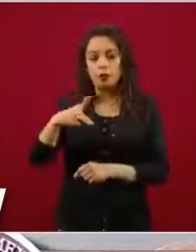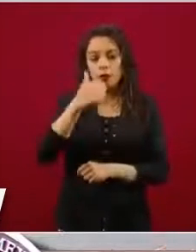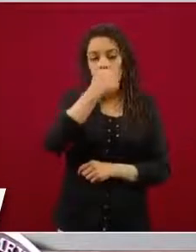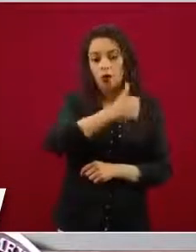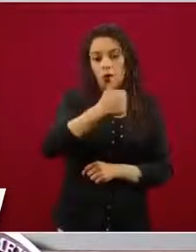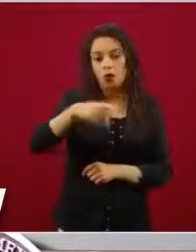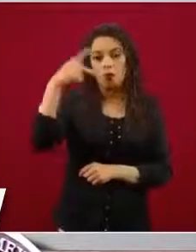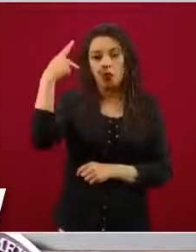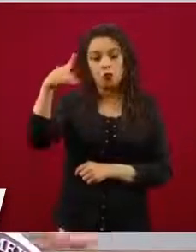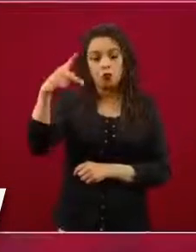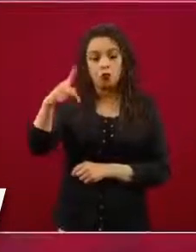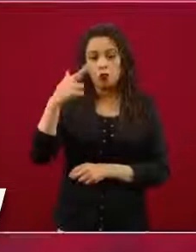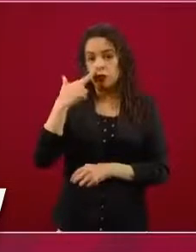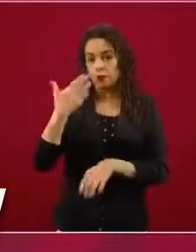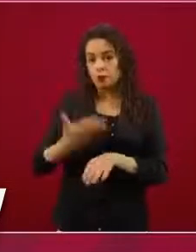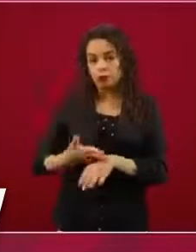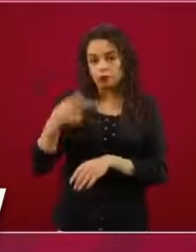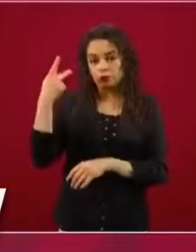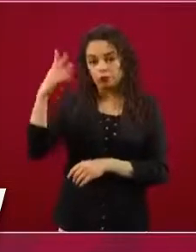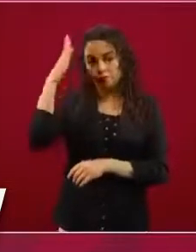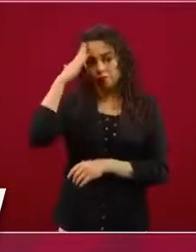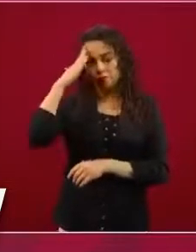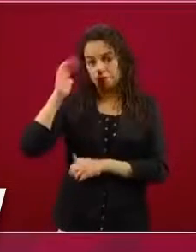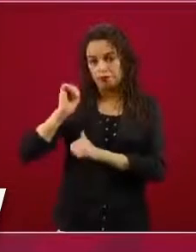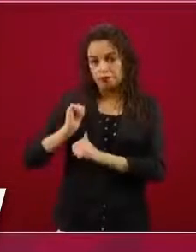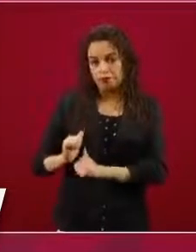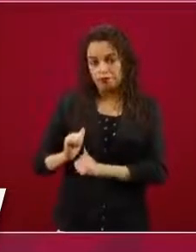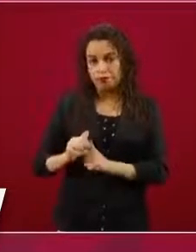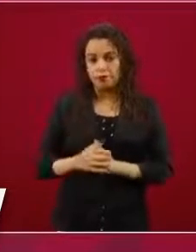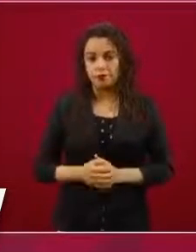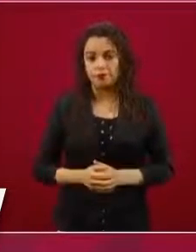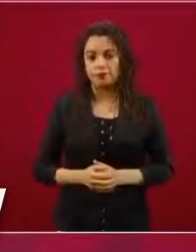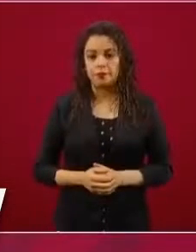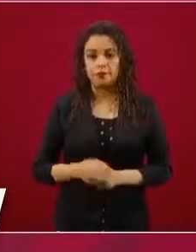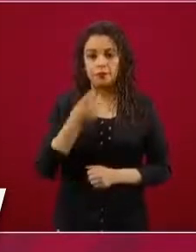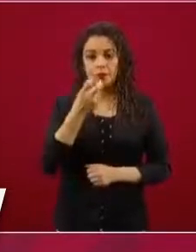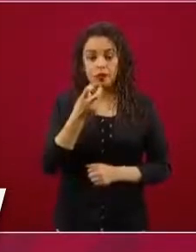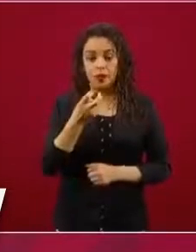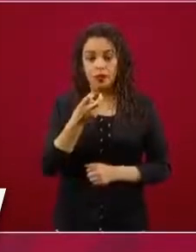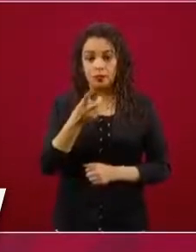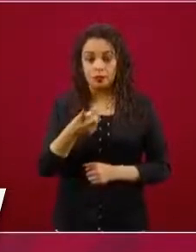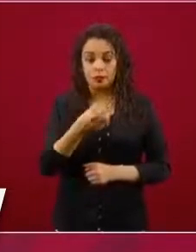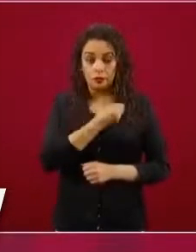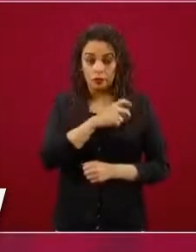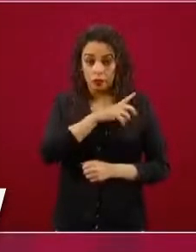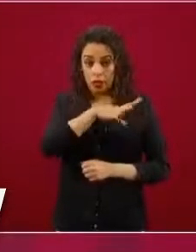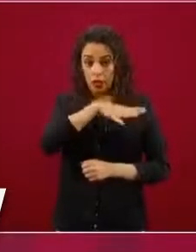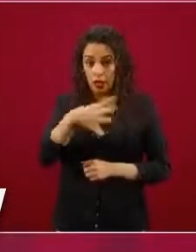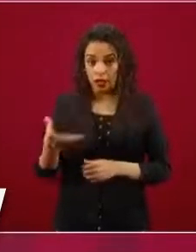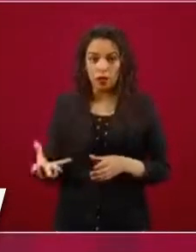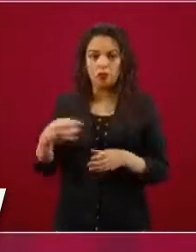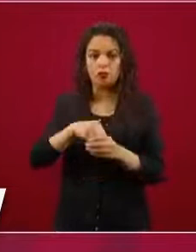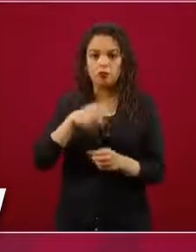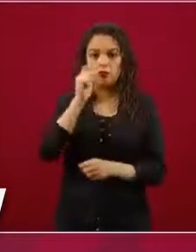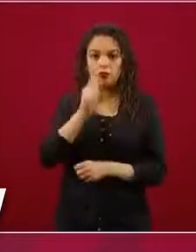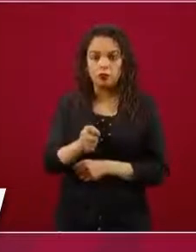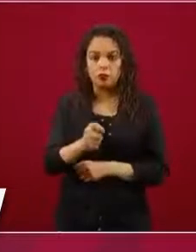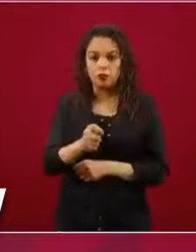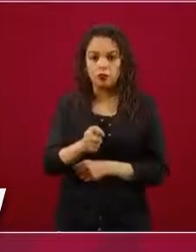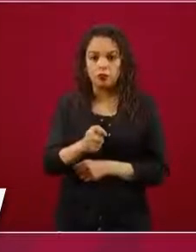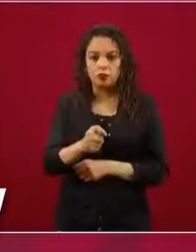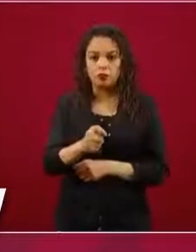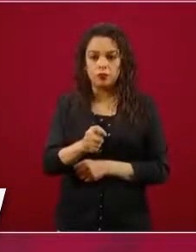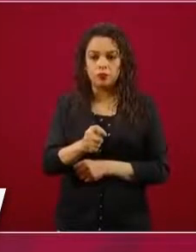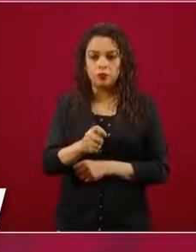facultades. Esta materia de salubridad general incluye precisamente la coordinación